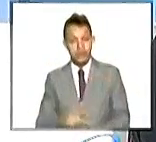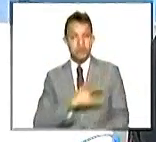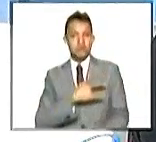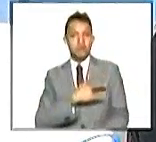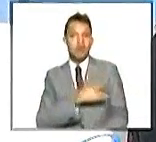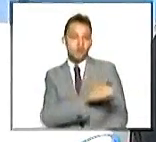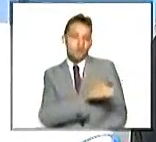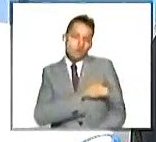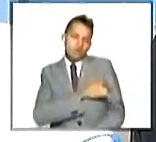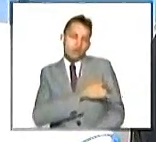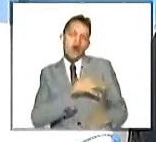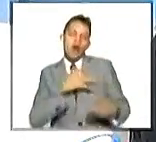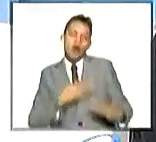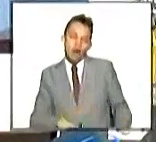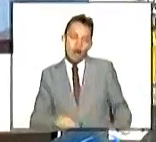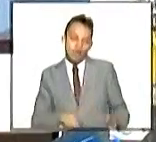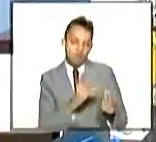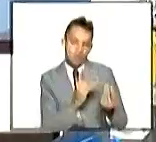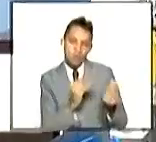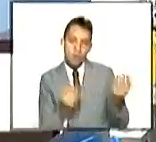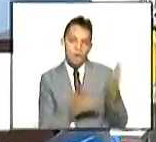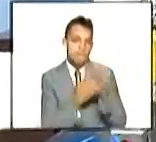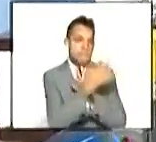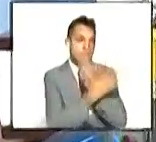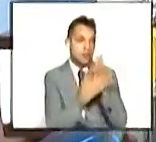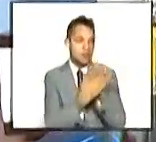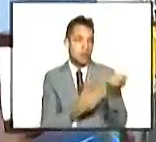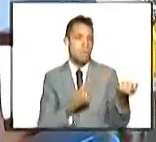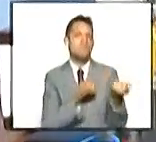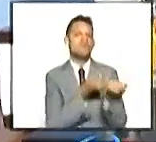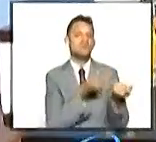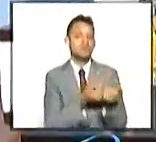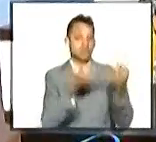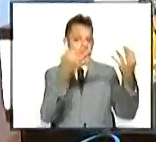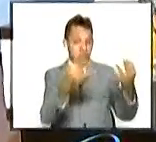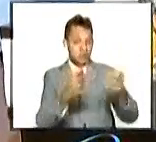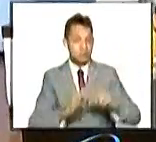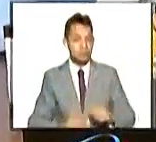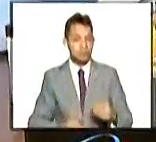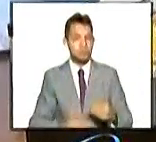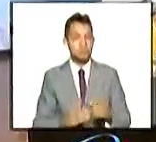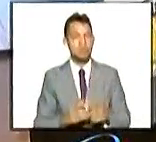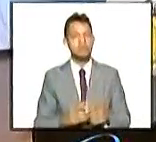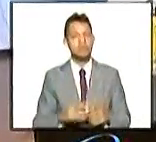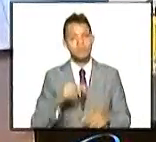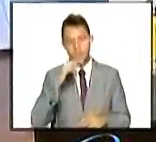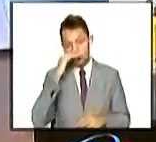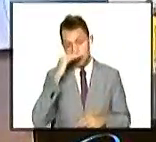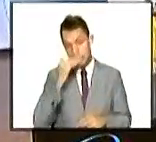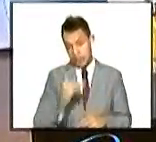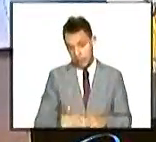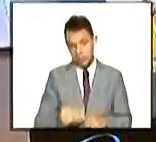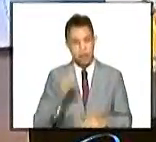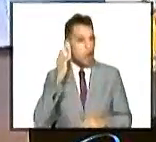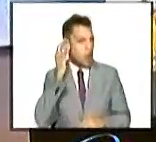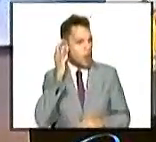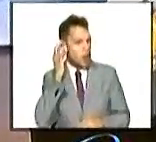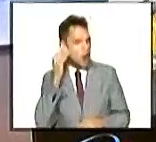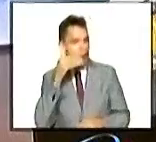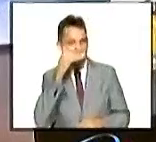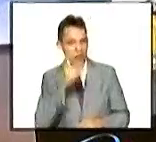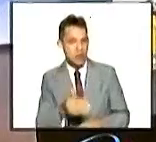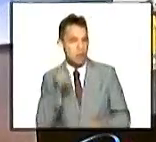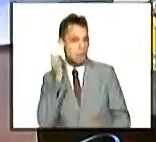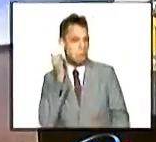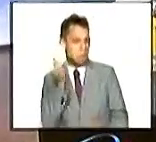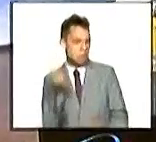de las personas y esas manos que ayuden es una gran fortaleza para la población. Niñas, pues se me ocurre pensar, niñas que son